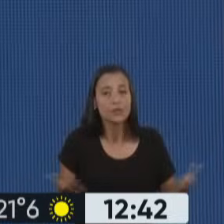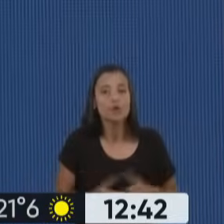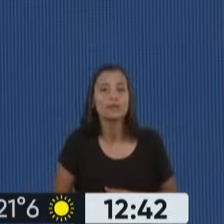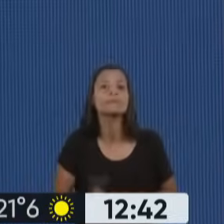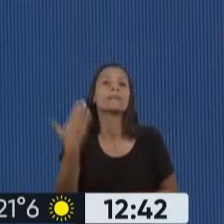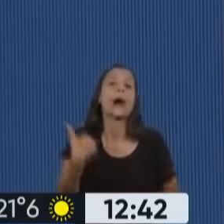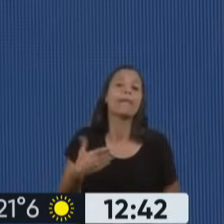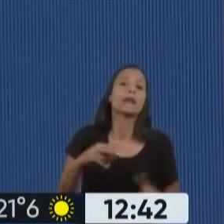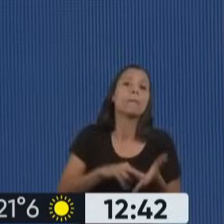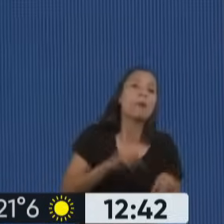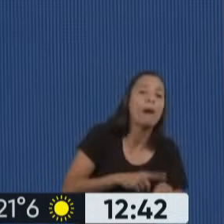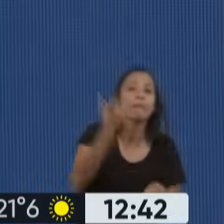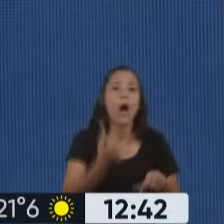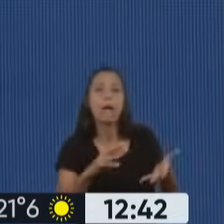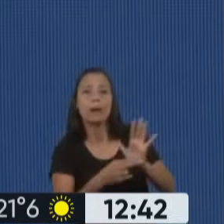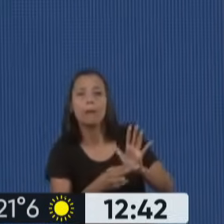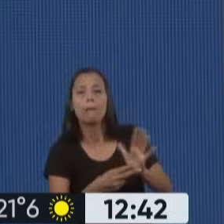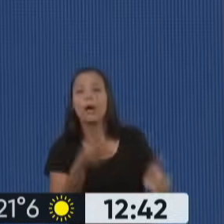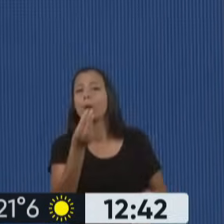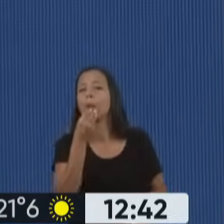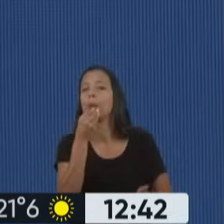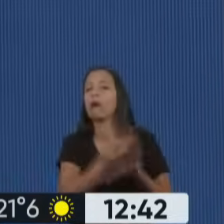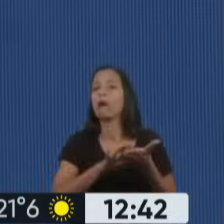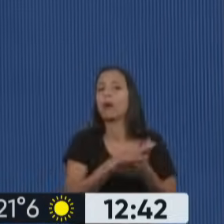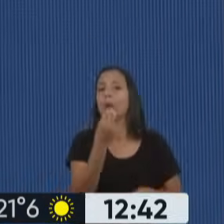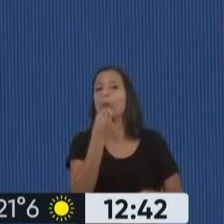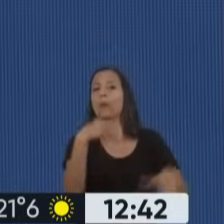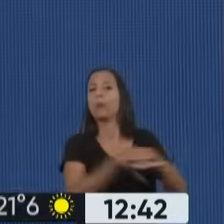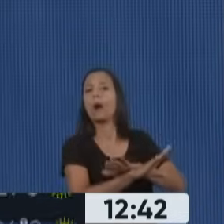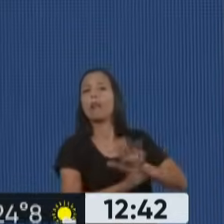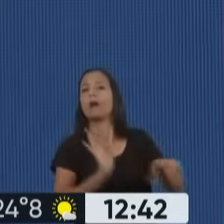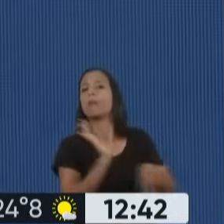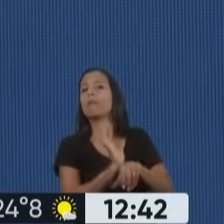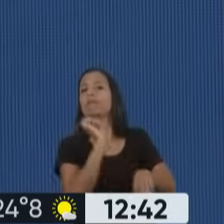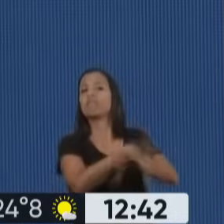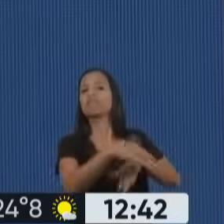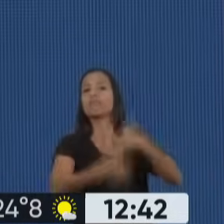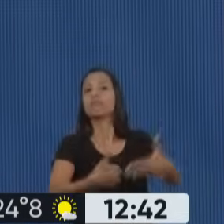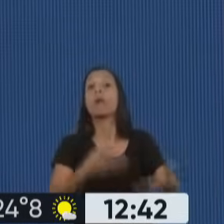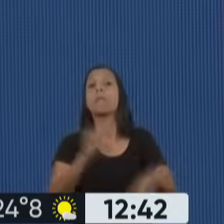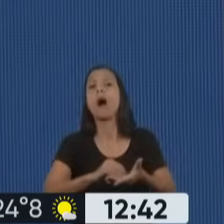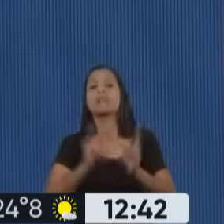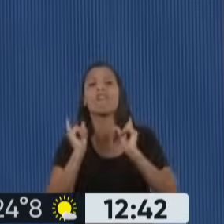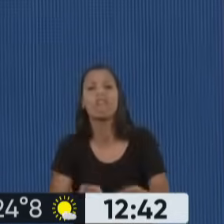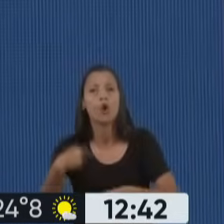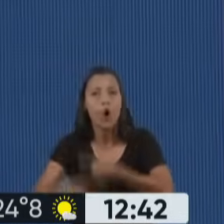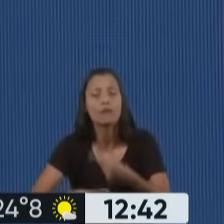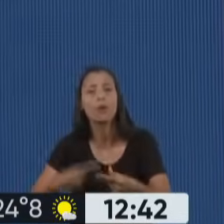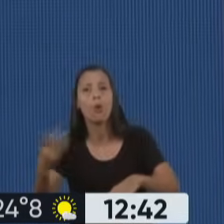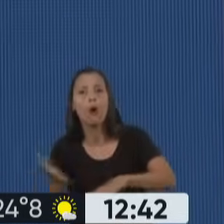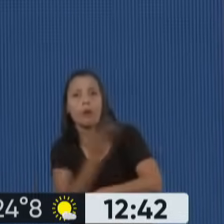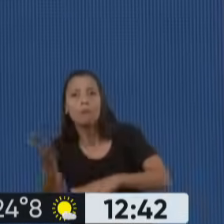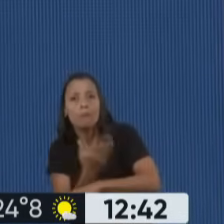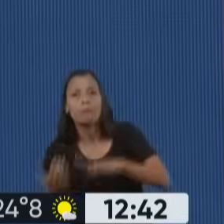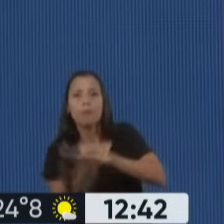parches por otros lados. Es decir, déficit fiscal financiado con emisión monetaria. Entonces generaba